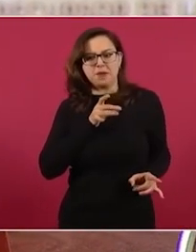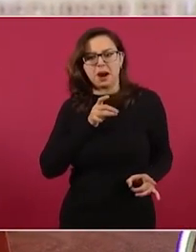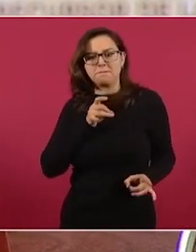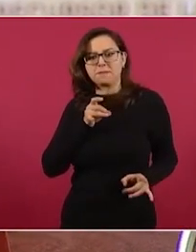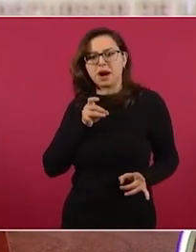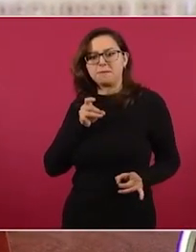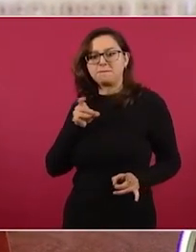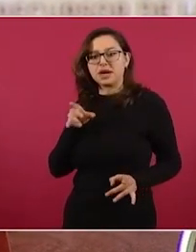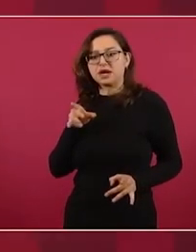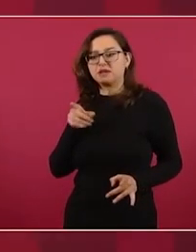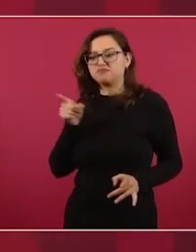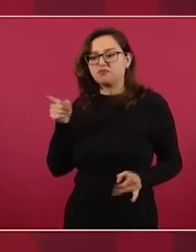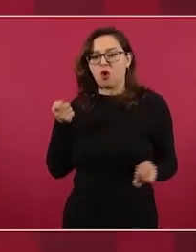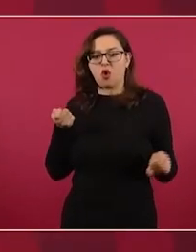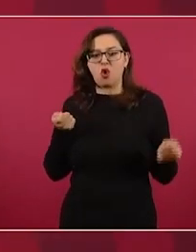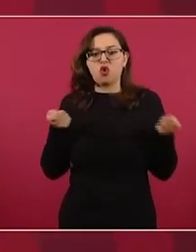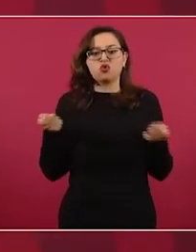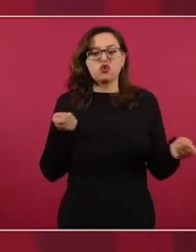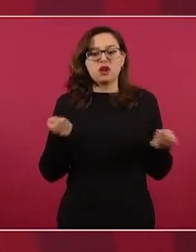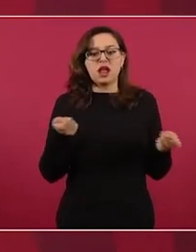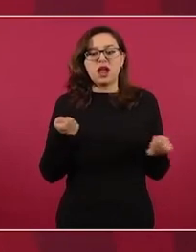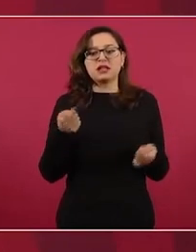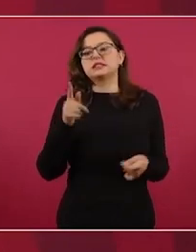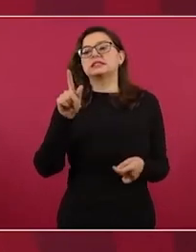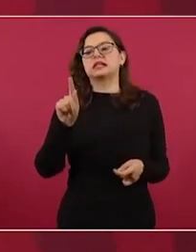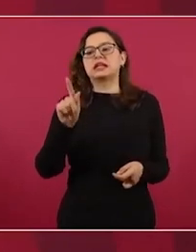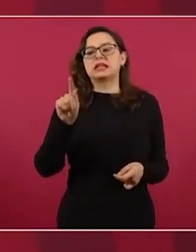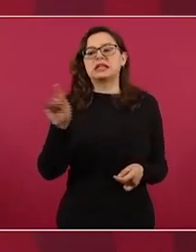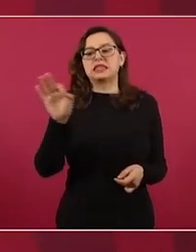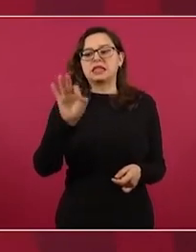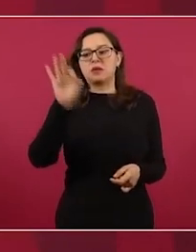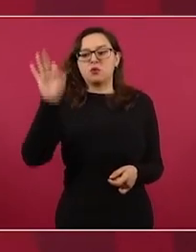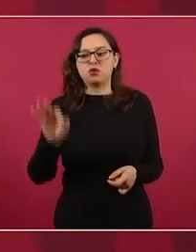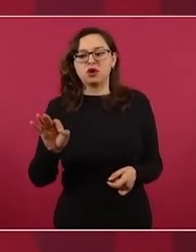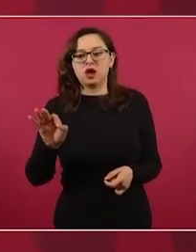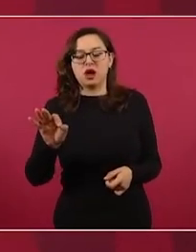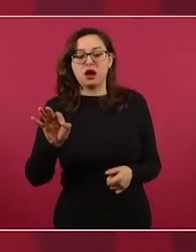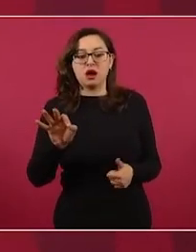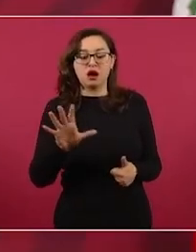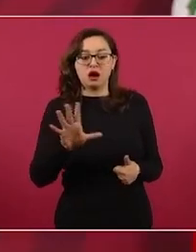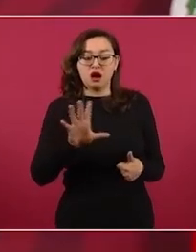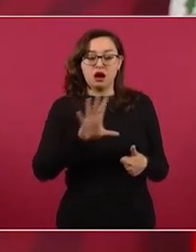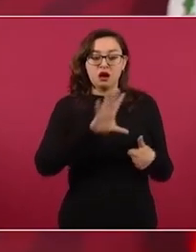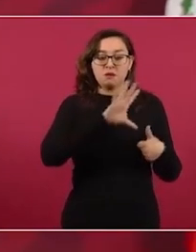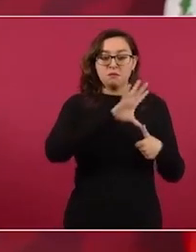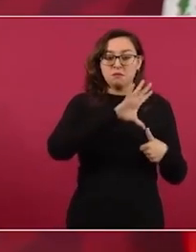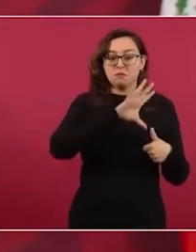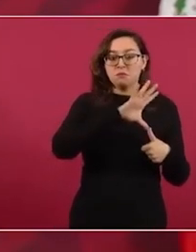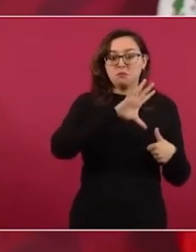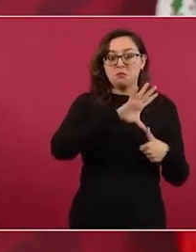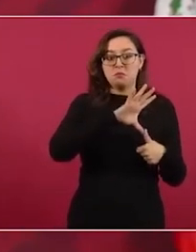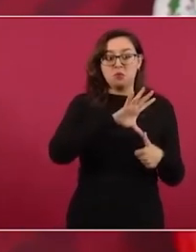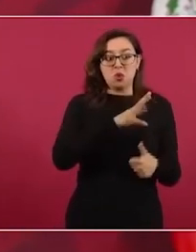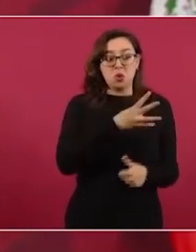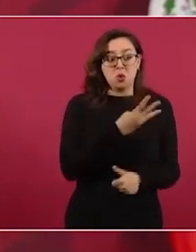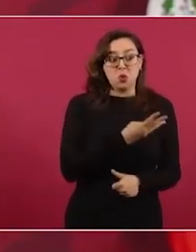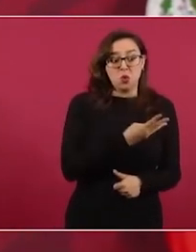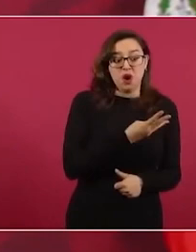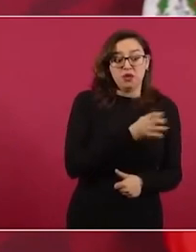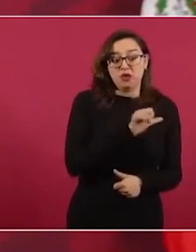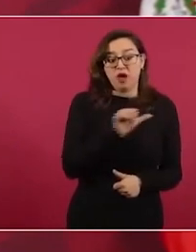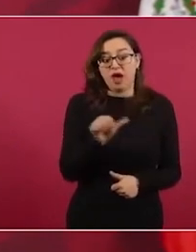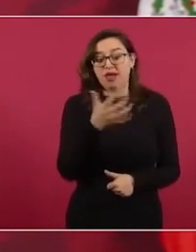Del comercio en el mundo, y América del Norte vamos a estar entre el 4 y el